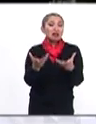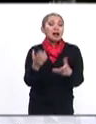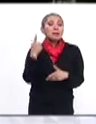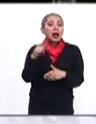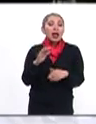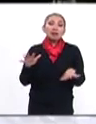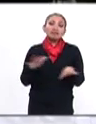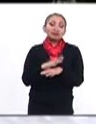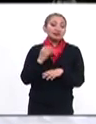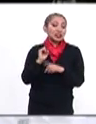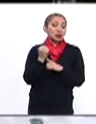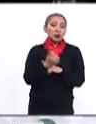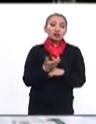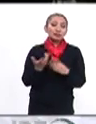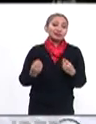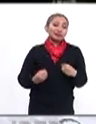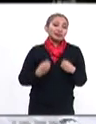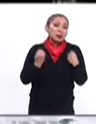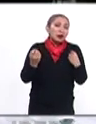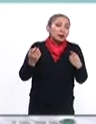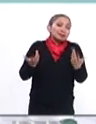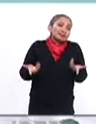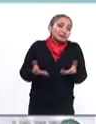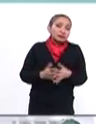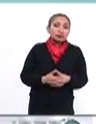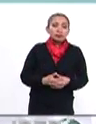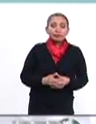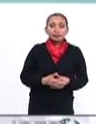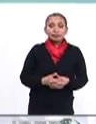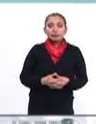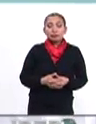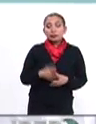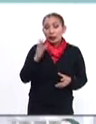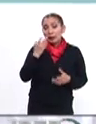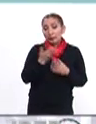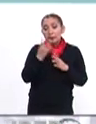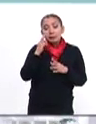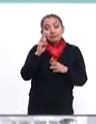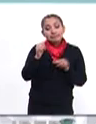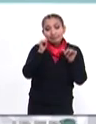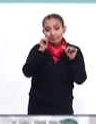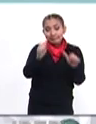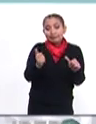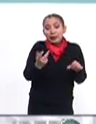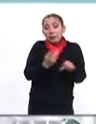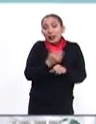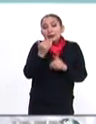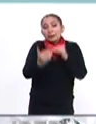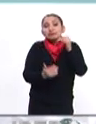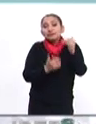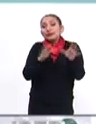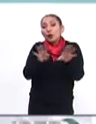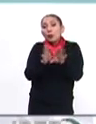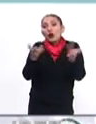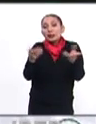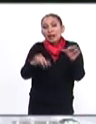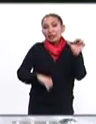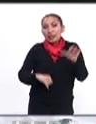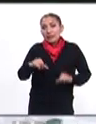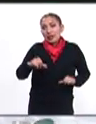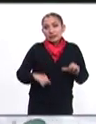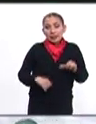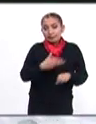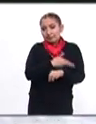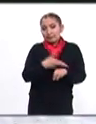algo para revertir la situación que se está viviendo con el cambio climático, así que pues estaremos muy pendientes de pues cómo se van gestionando